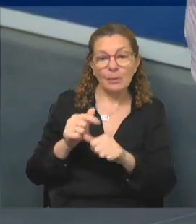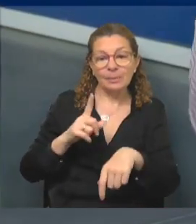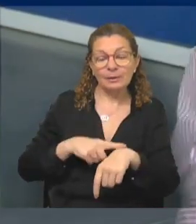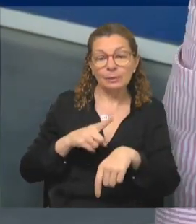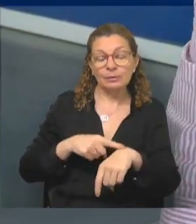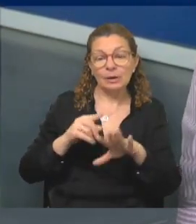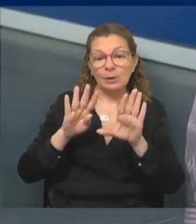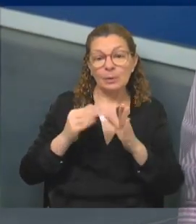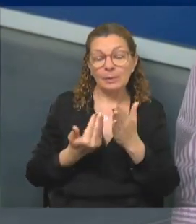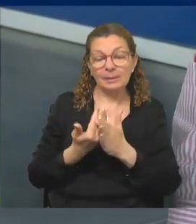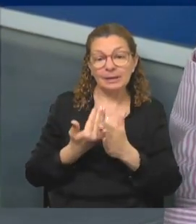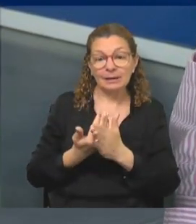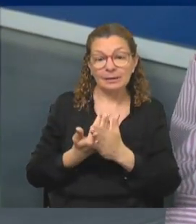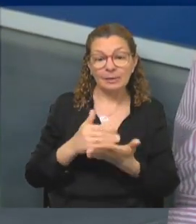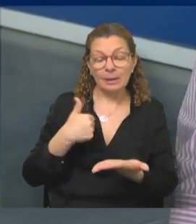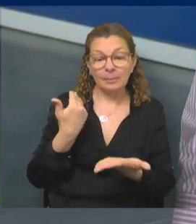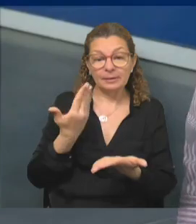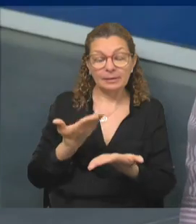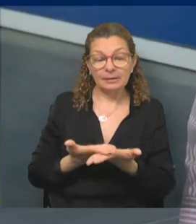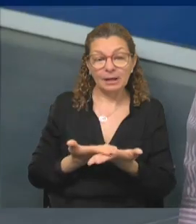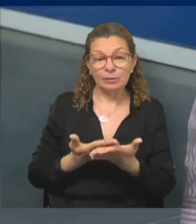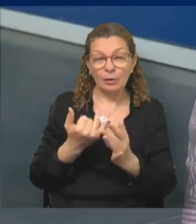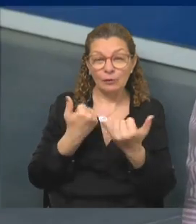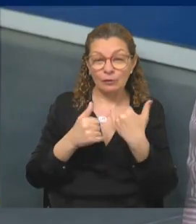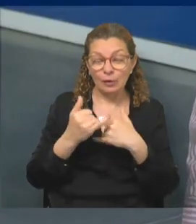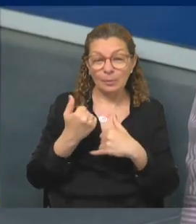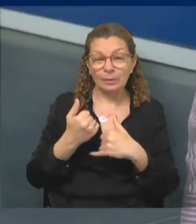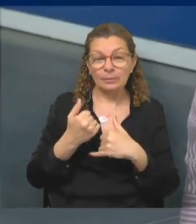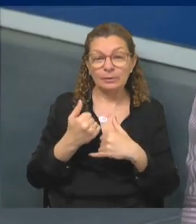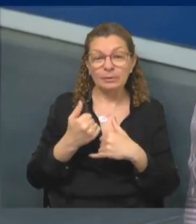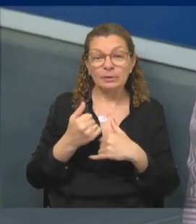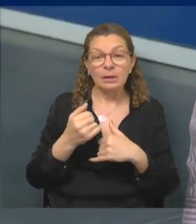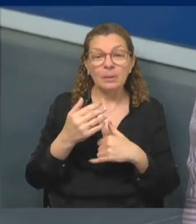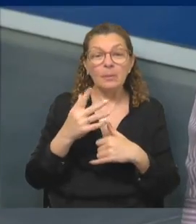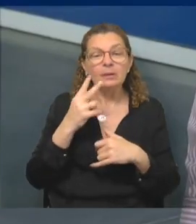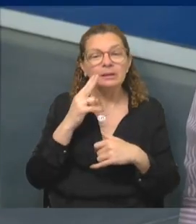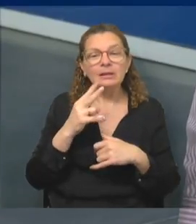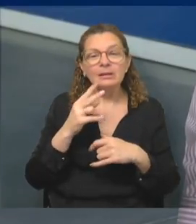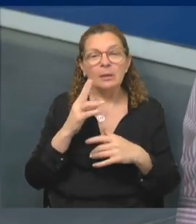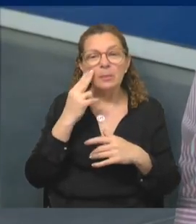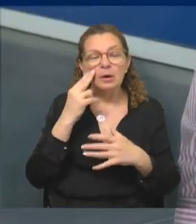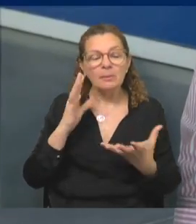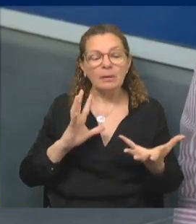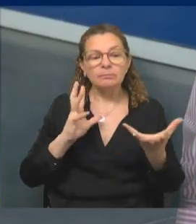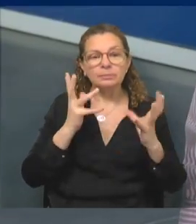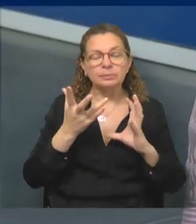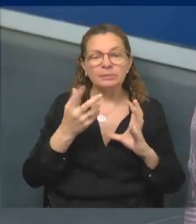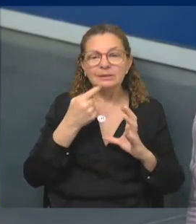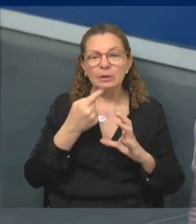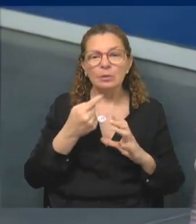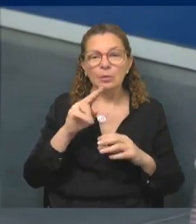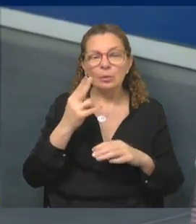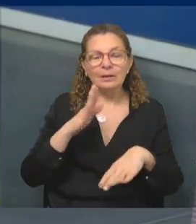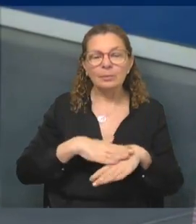partir de las 9 de la mañana se va a estar presentando un informe de percepción de riesgo y desastres en Uruguay a cargo del